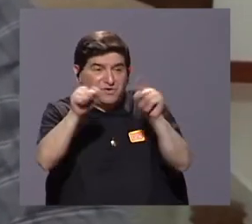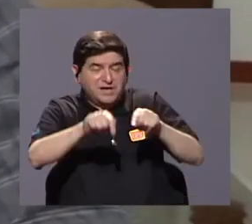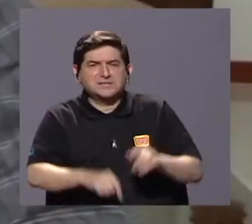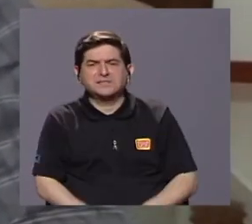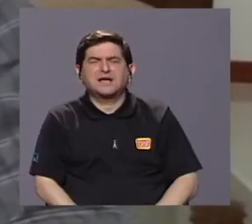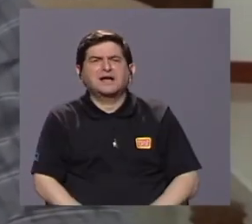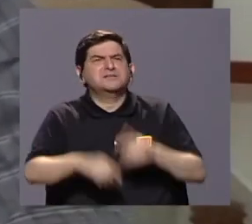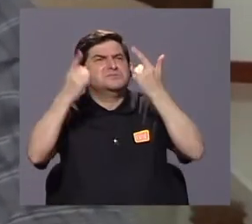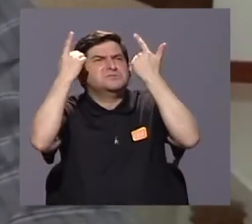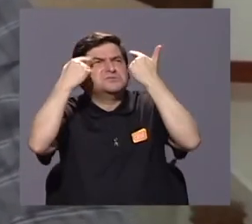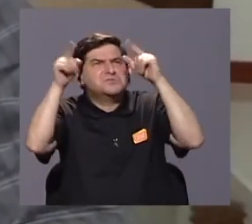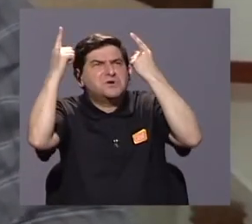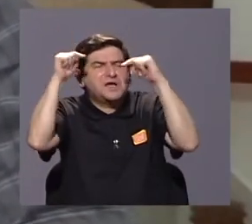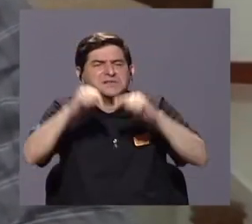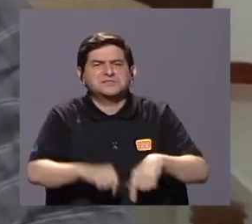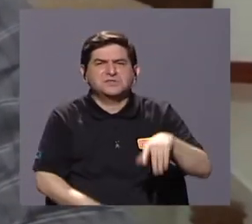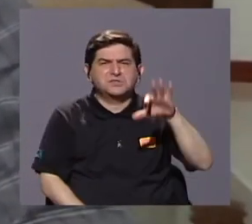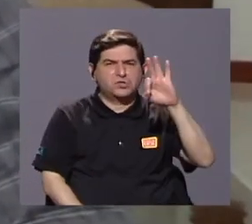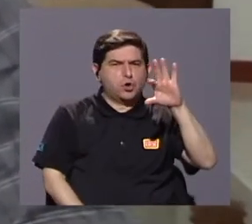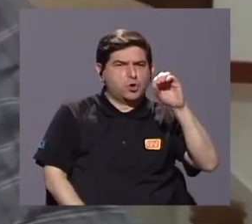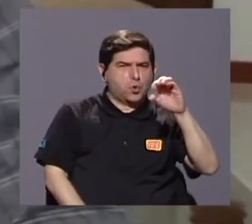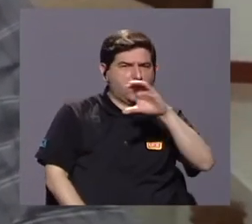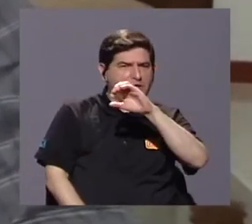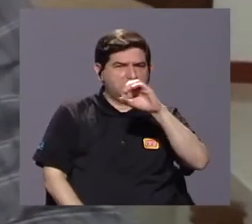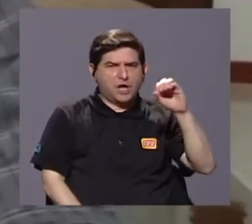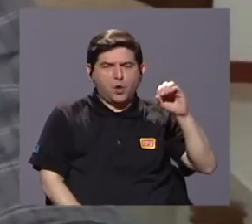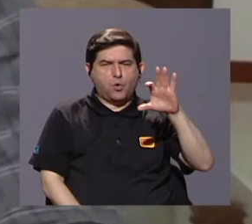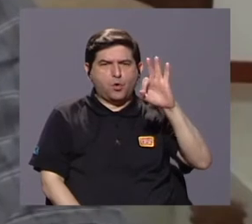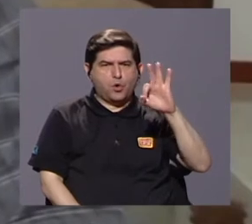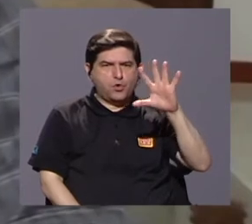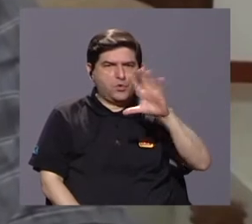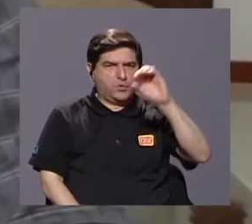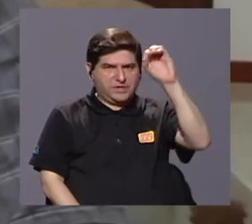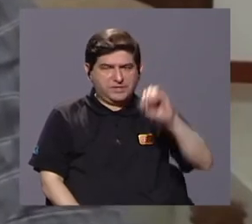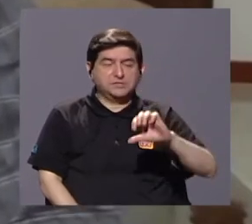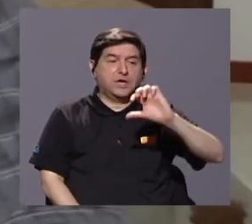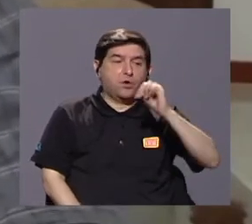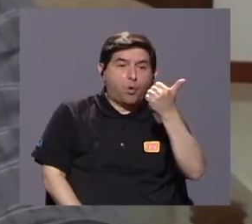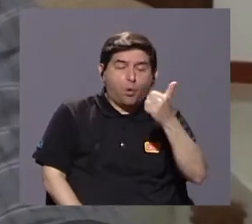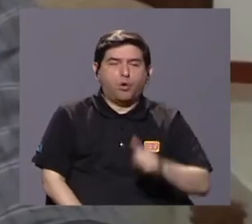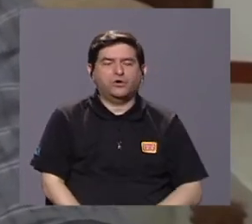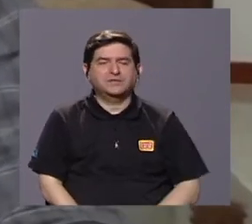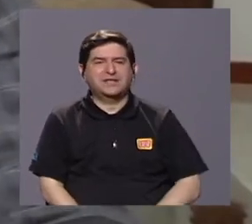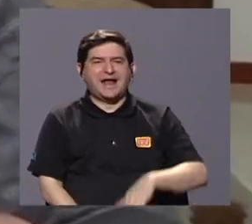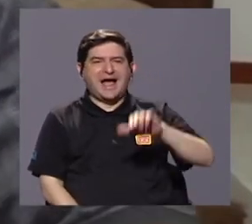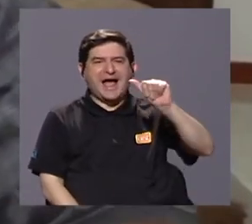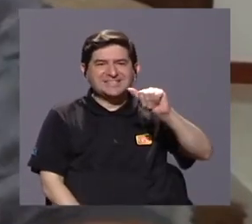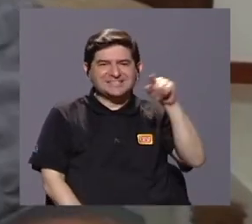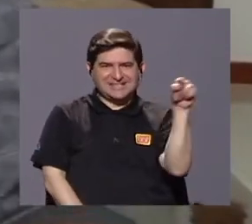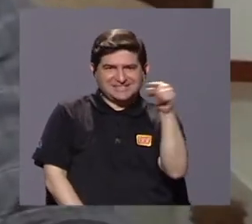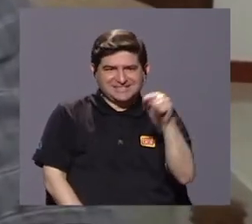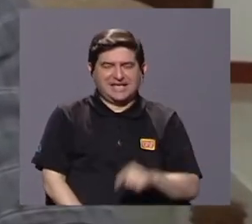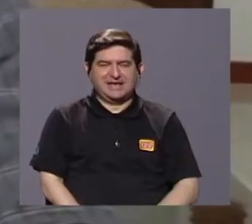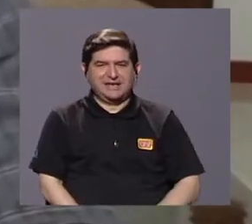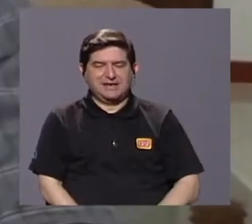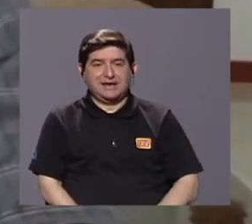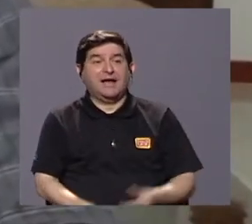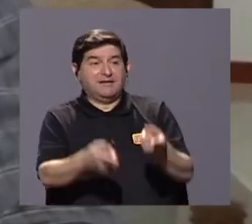eficacias vacunales del 90-95%. Tenemos otras vacunas como la de AstraZeneca, que está por